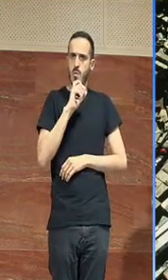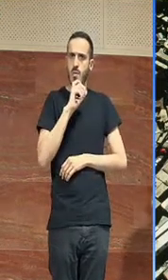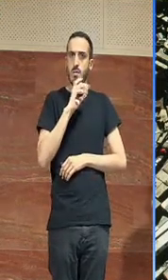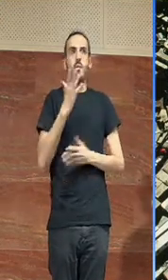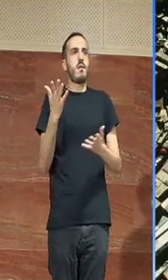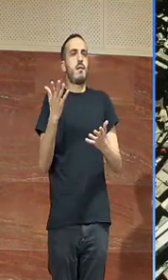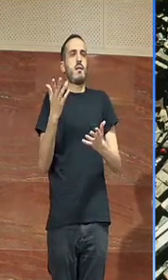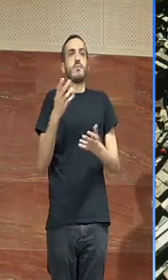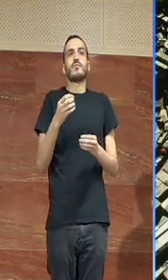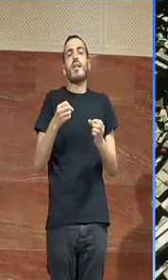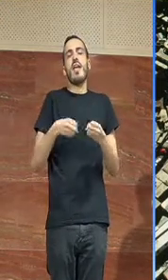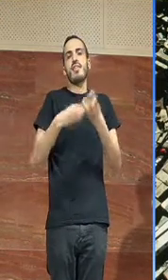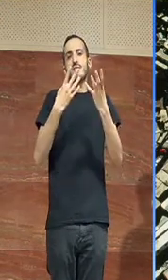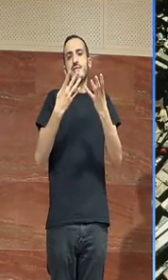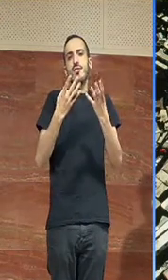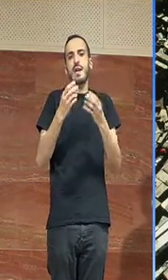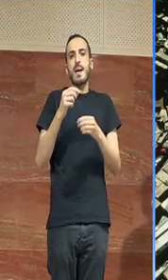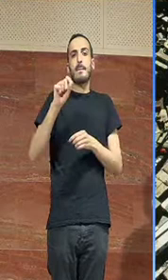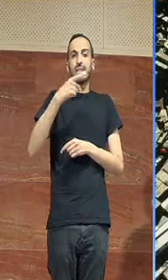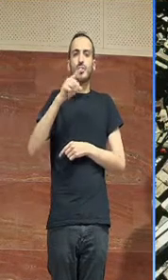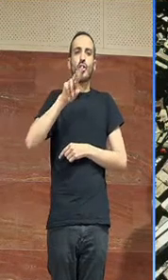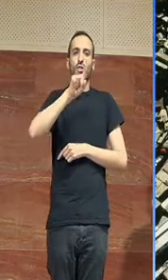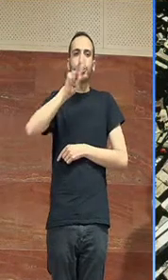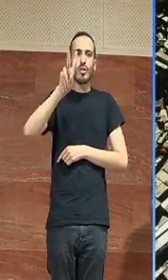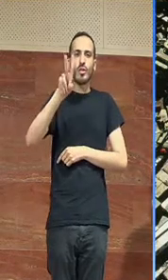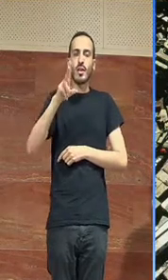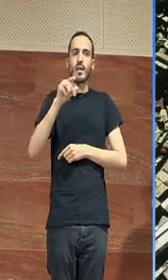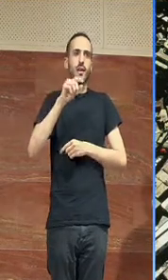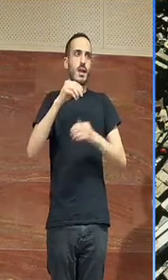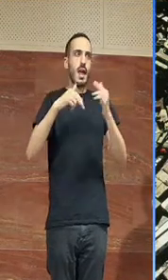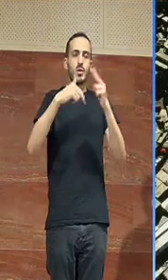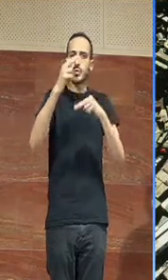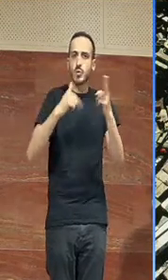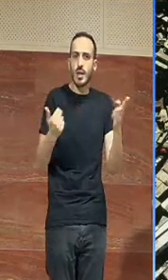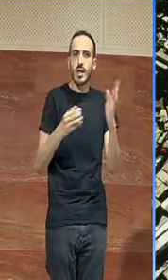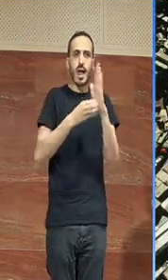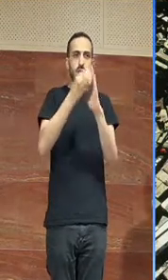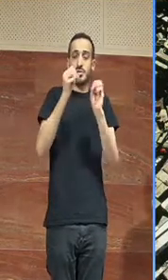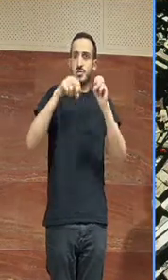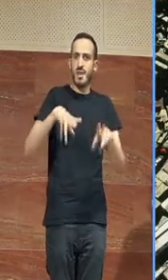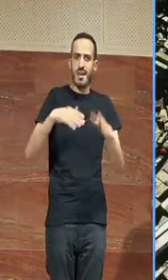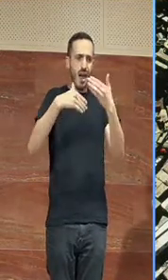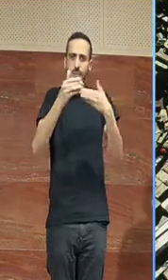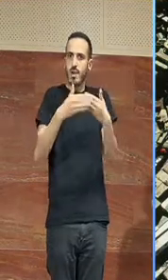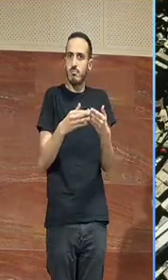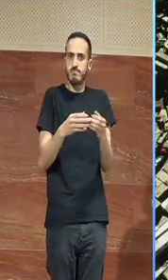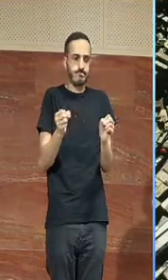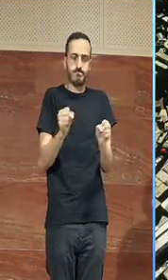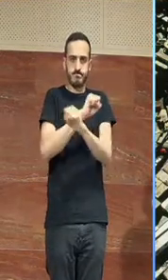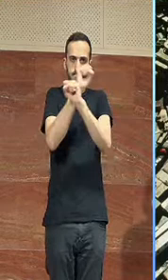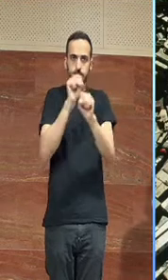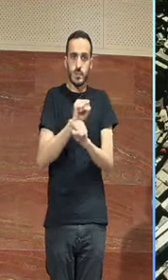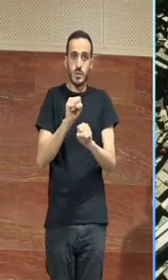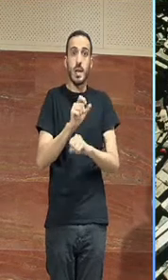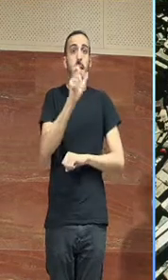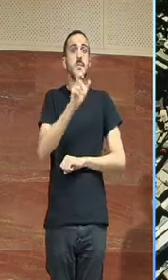ascensor y a mano? Bueno, pues la gente que vive aquí, o sea, la persona que vive en la parte más alta de